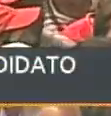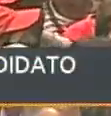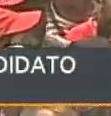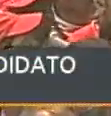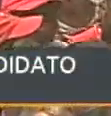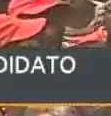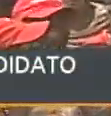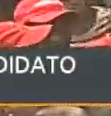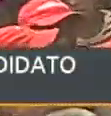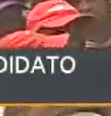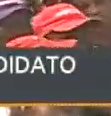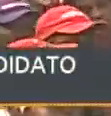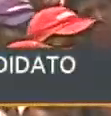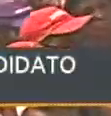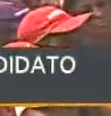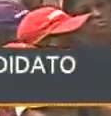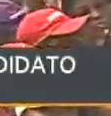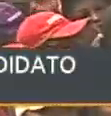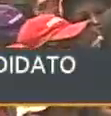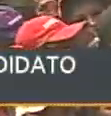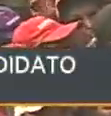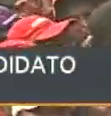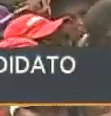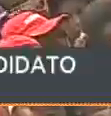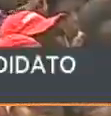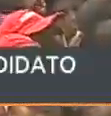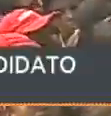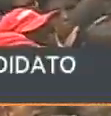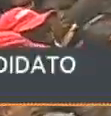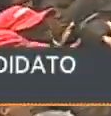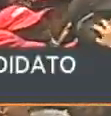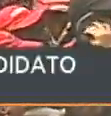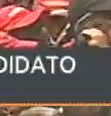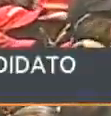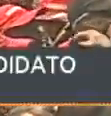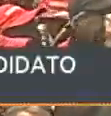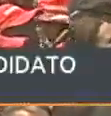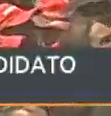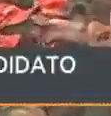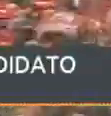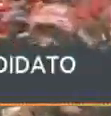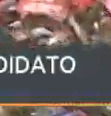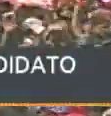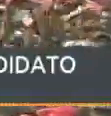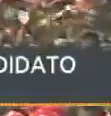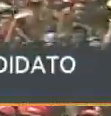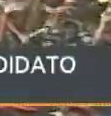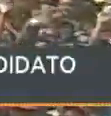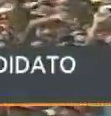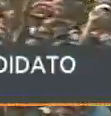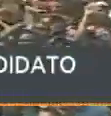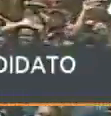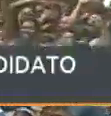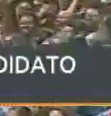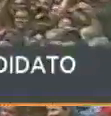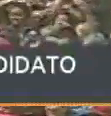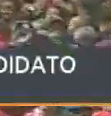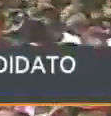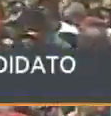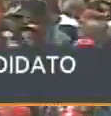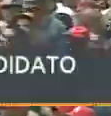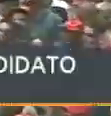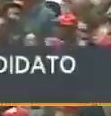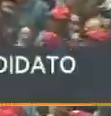seguros que nos seguirá guiando por la senda de la paz, por la senda de la prosperidad. Aquí está su pueblo,